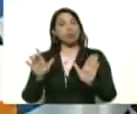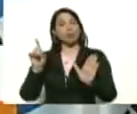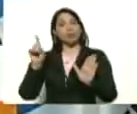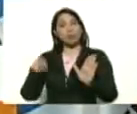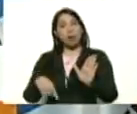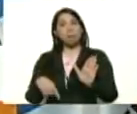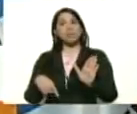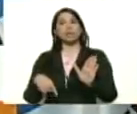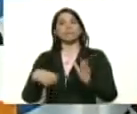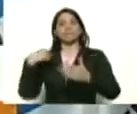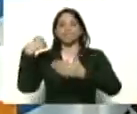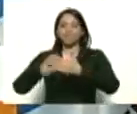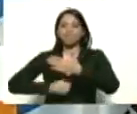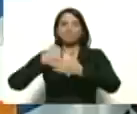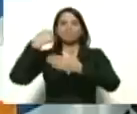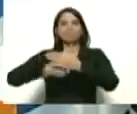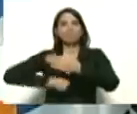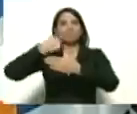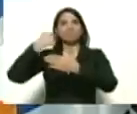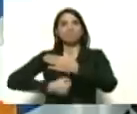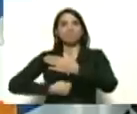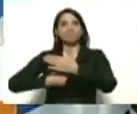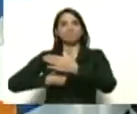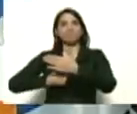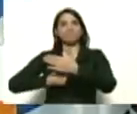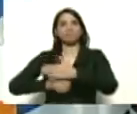constante lucha en esta